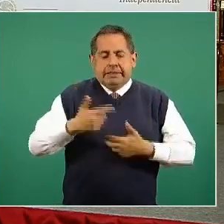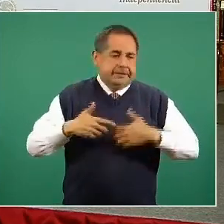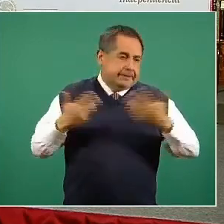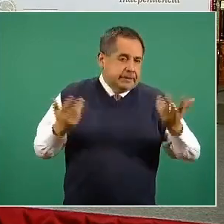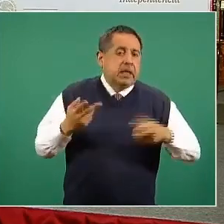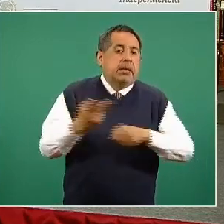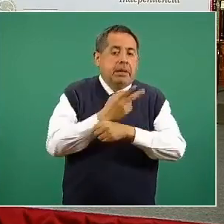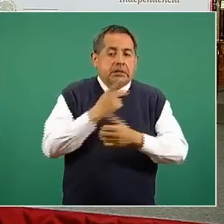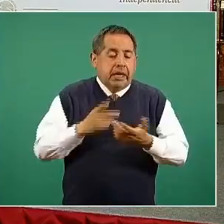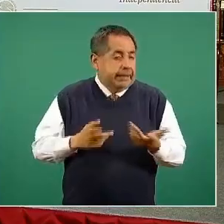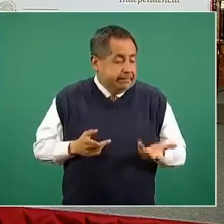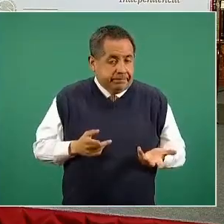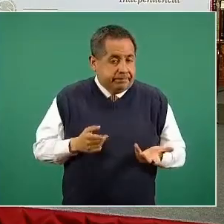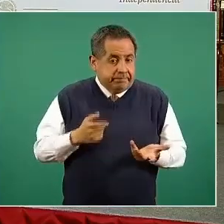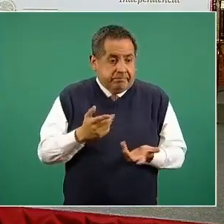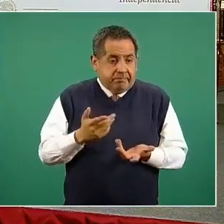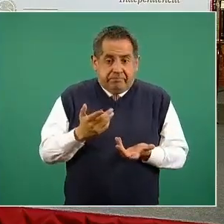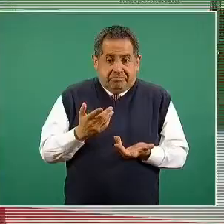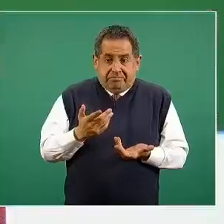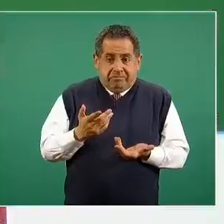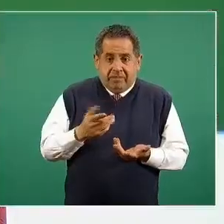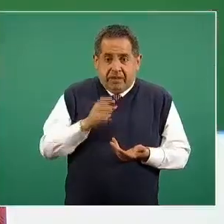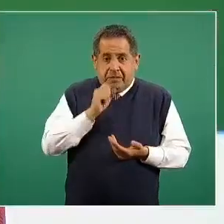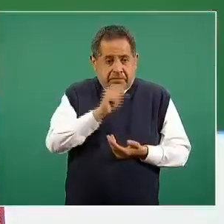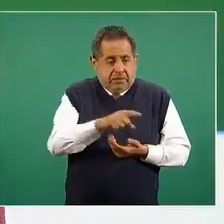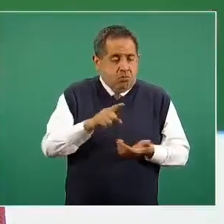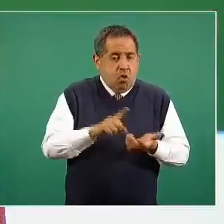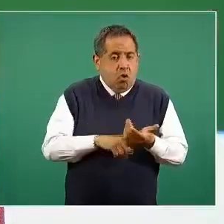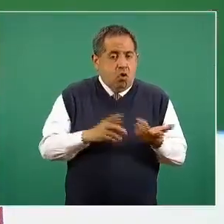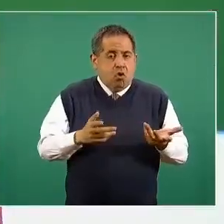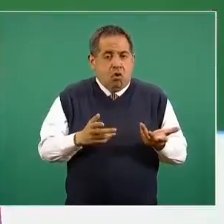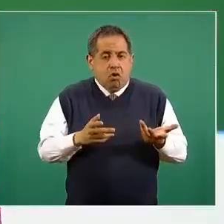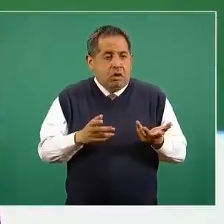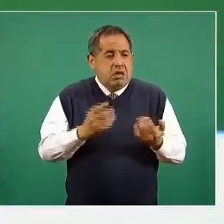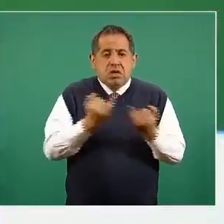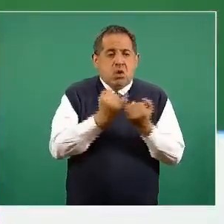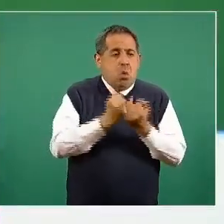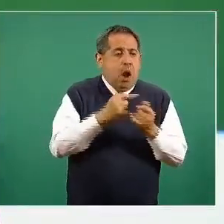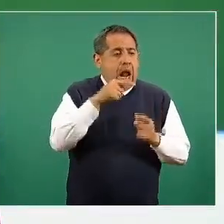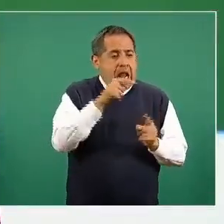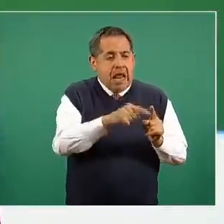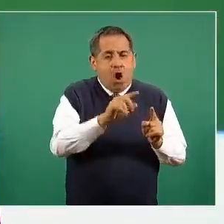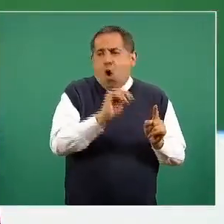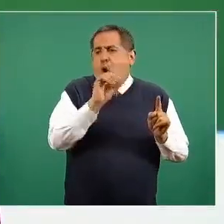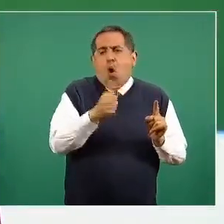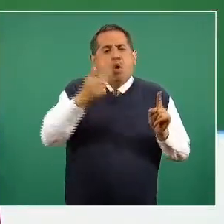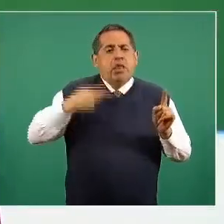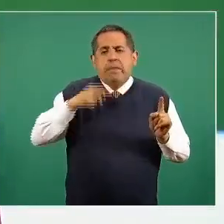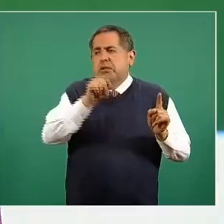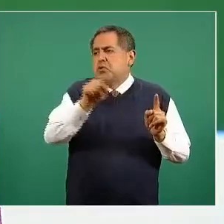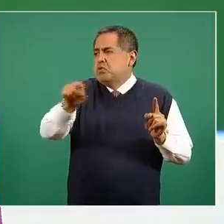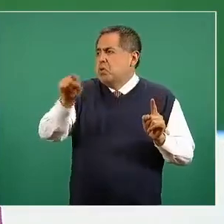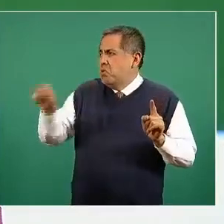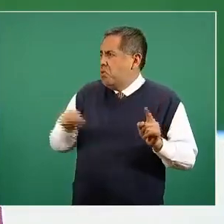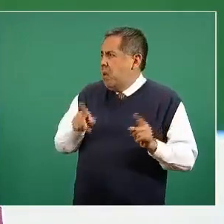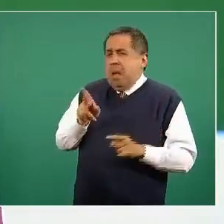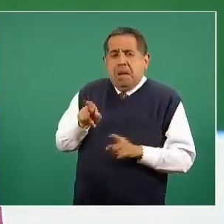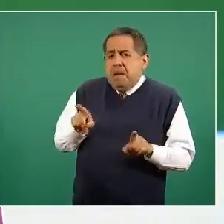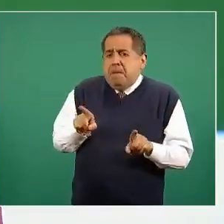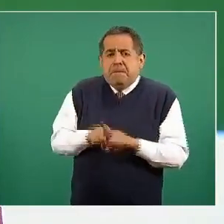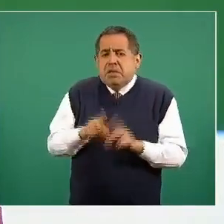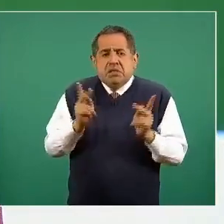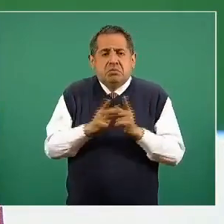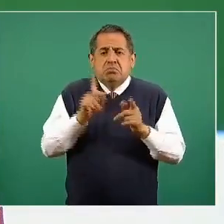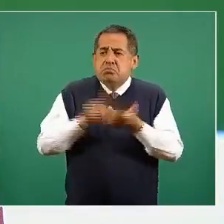términos médicos? Sus condiciones son semejantes a la de muchas otras personas que